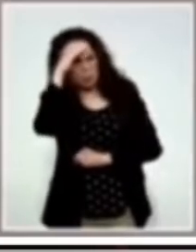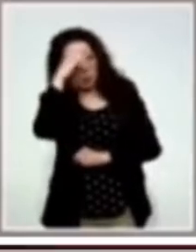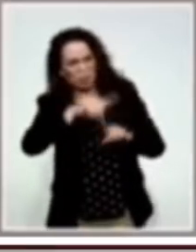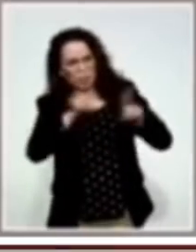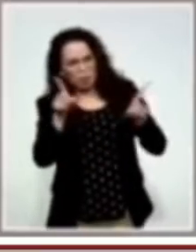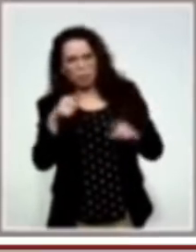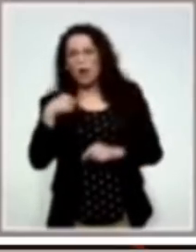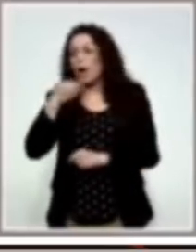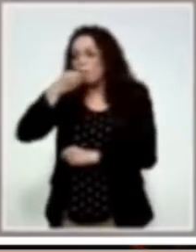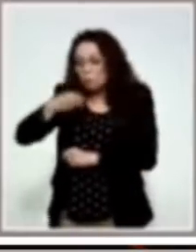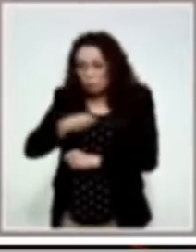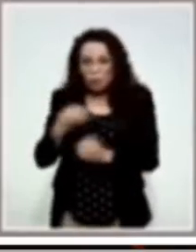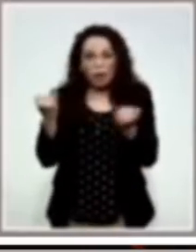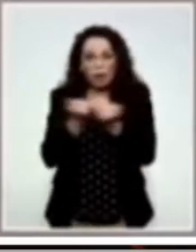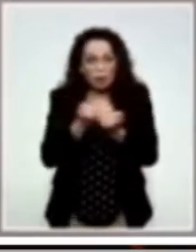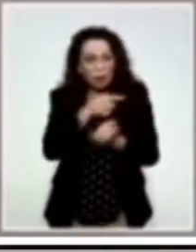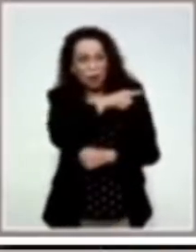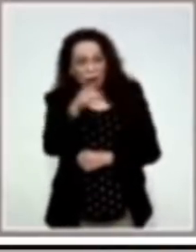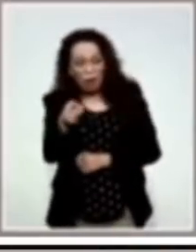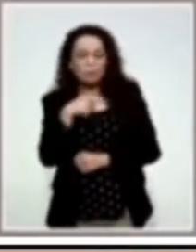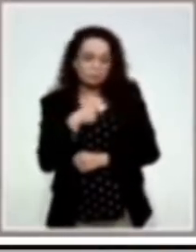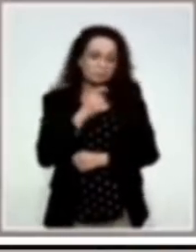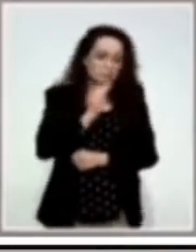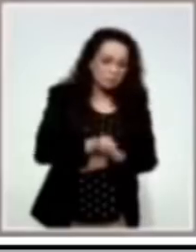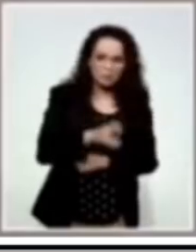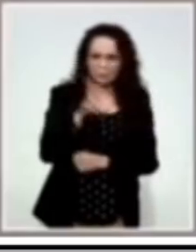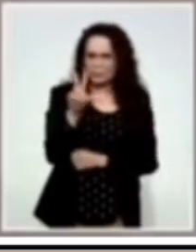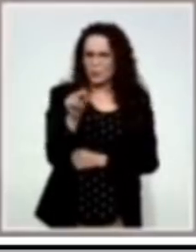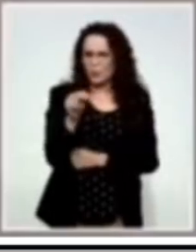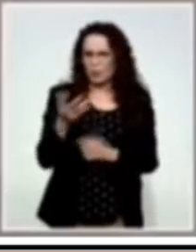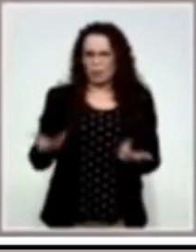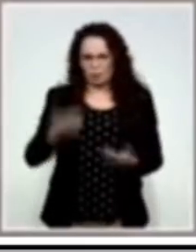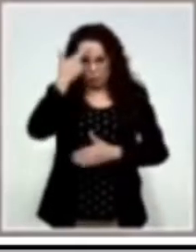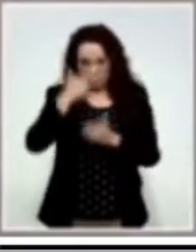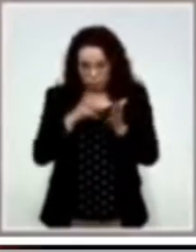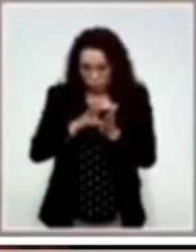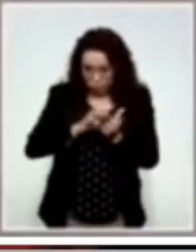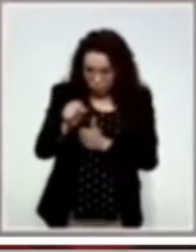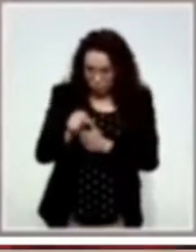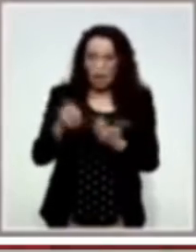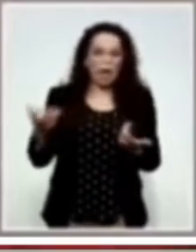pedir, ¿no? Si nosotros estamos convencidos de que la ley es constitucional, tenemos que votar así.